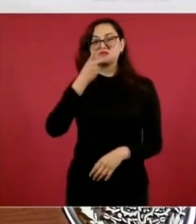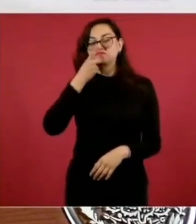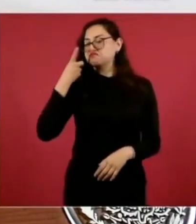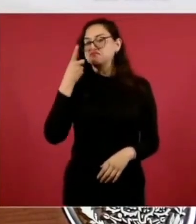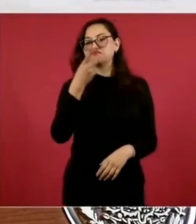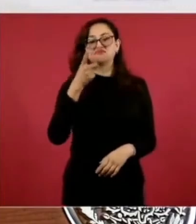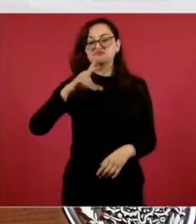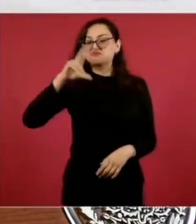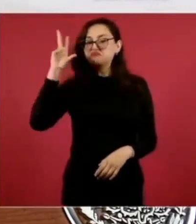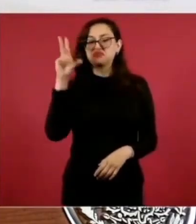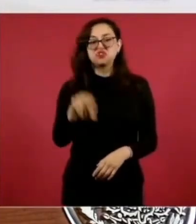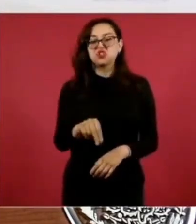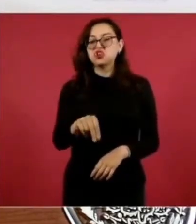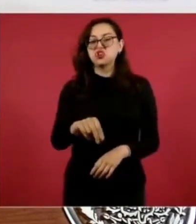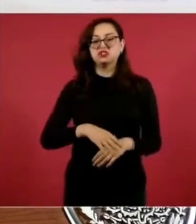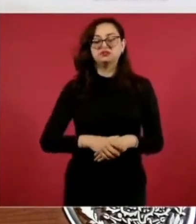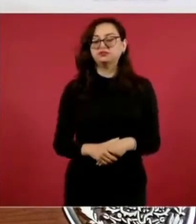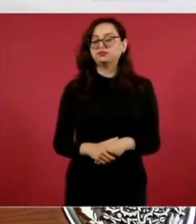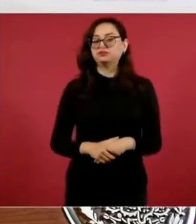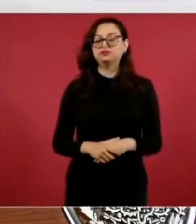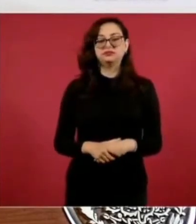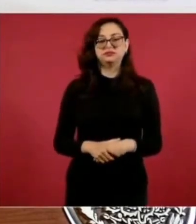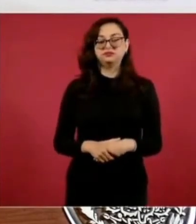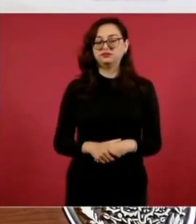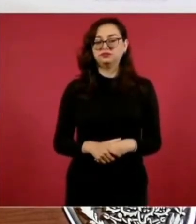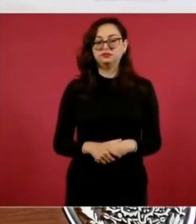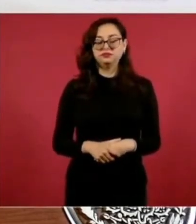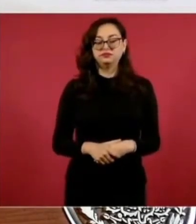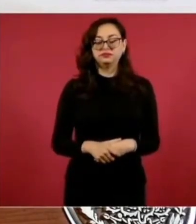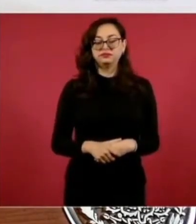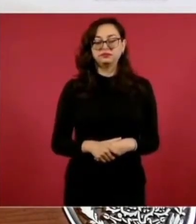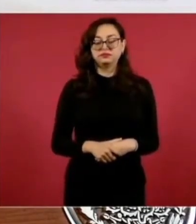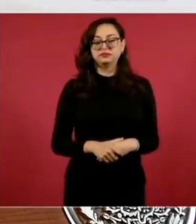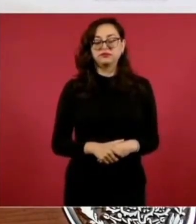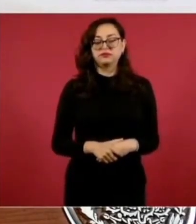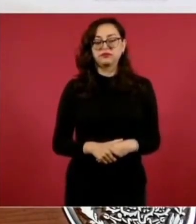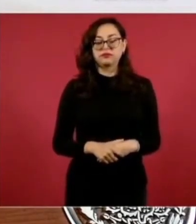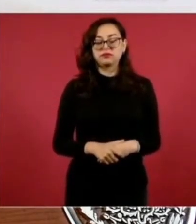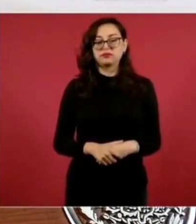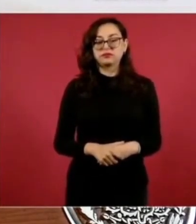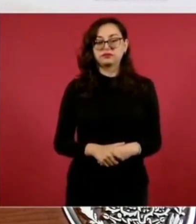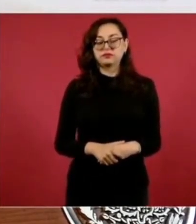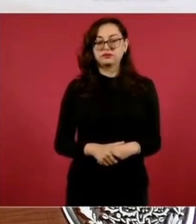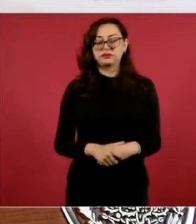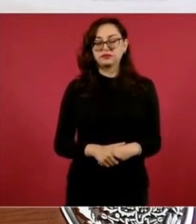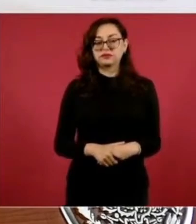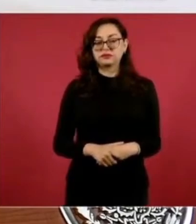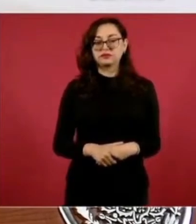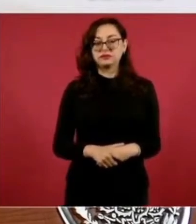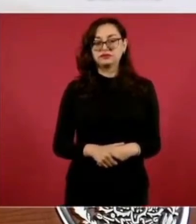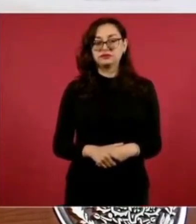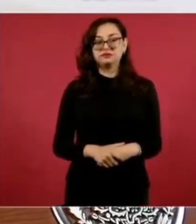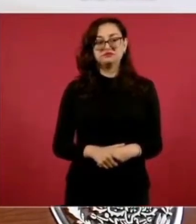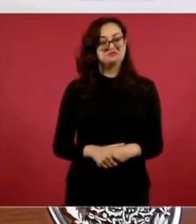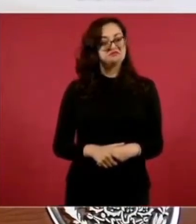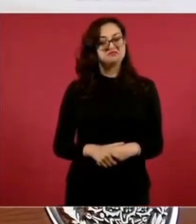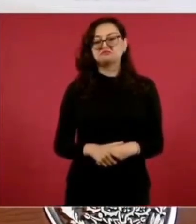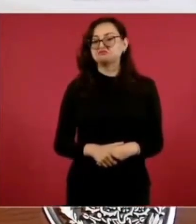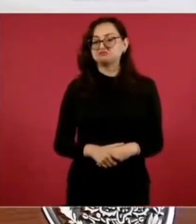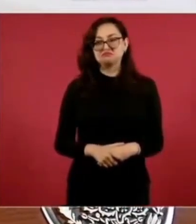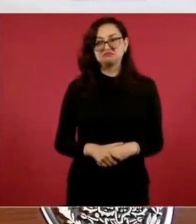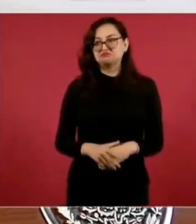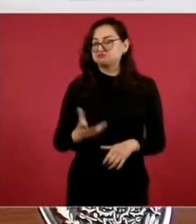contra este en contra de la consulta y